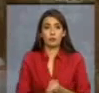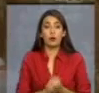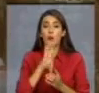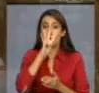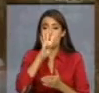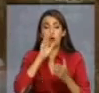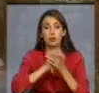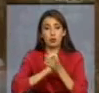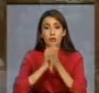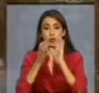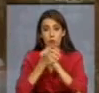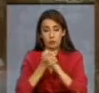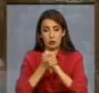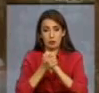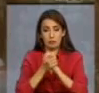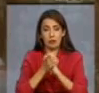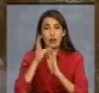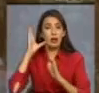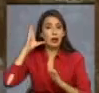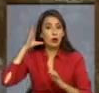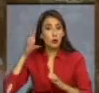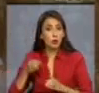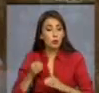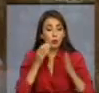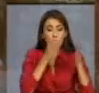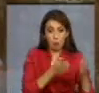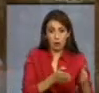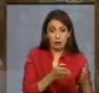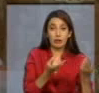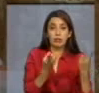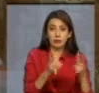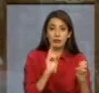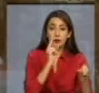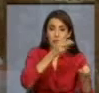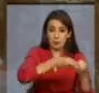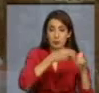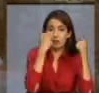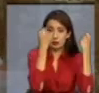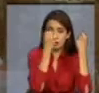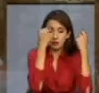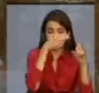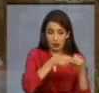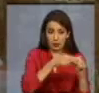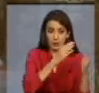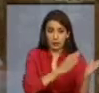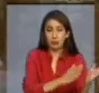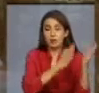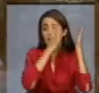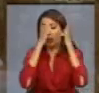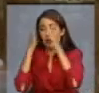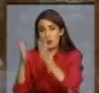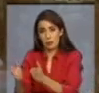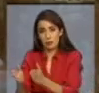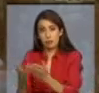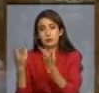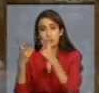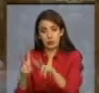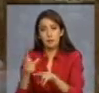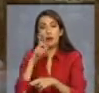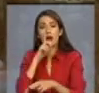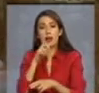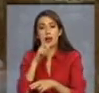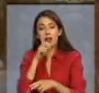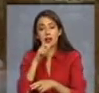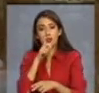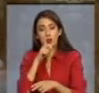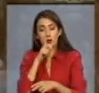noviembre, directamente desde la queridísima ciudad de Cuenca, a la que asistiré también a sus fiestas de celebración, a su sesión, directamente iré para La